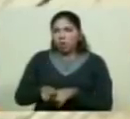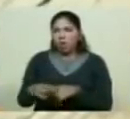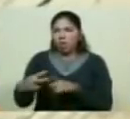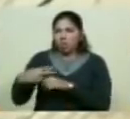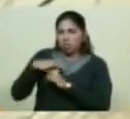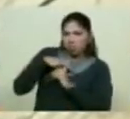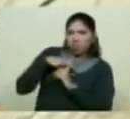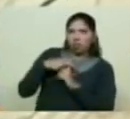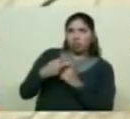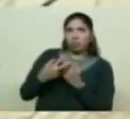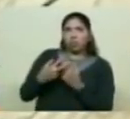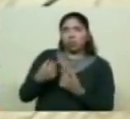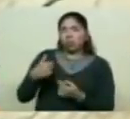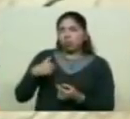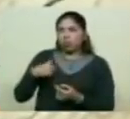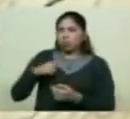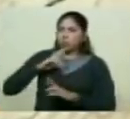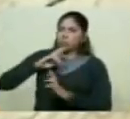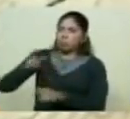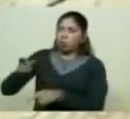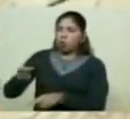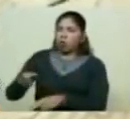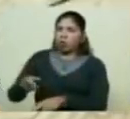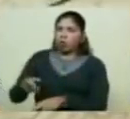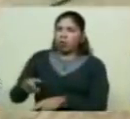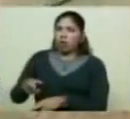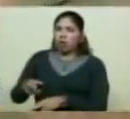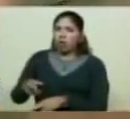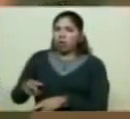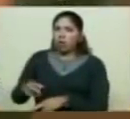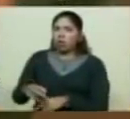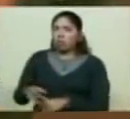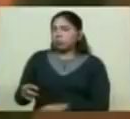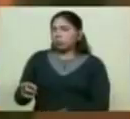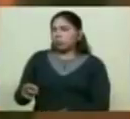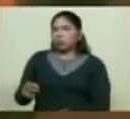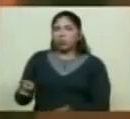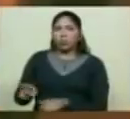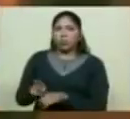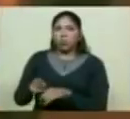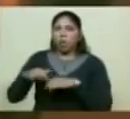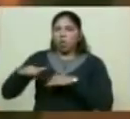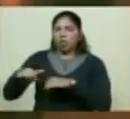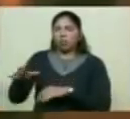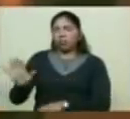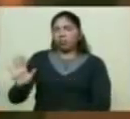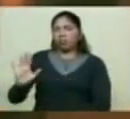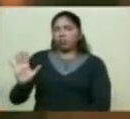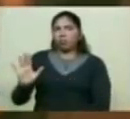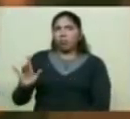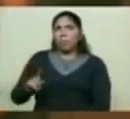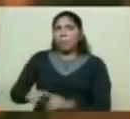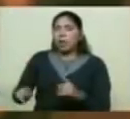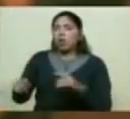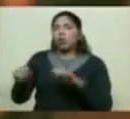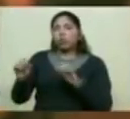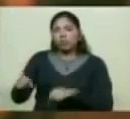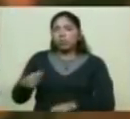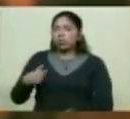que yo le responda con insultos no lo haré pero si protesto en